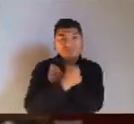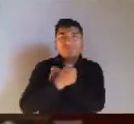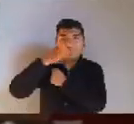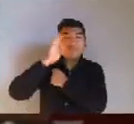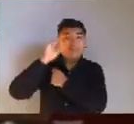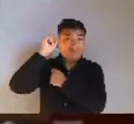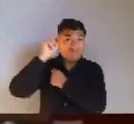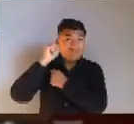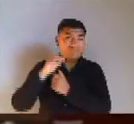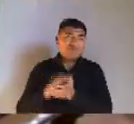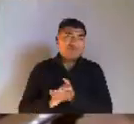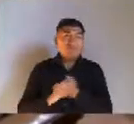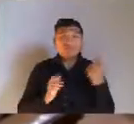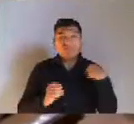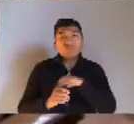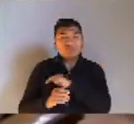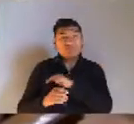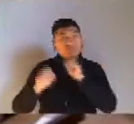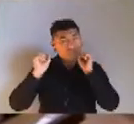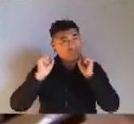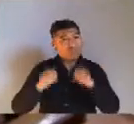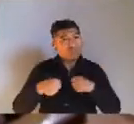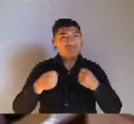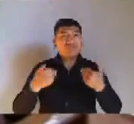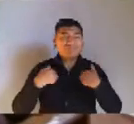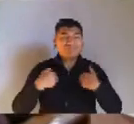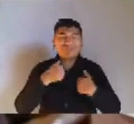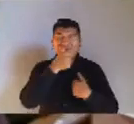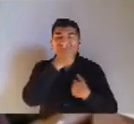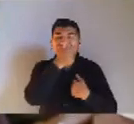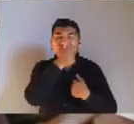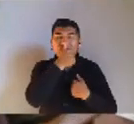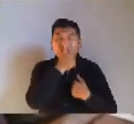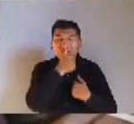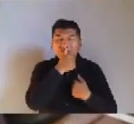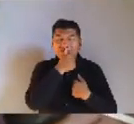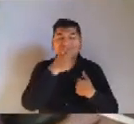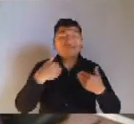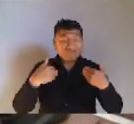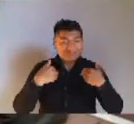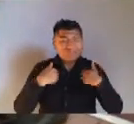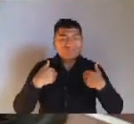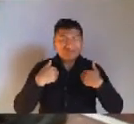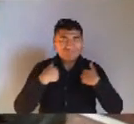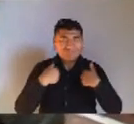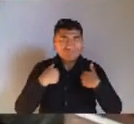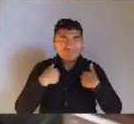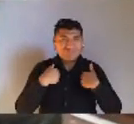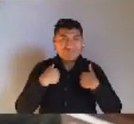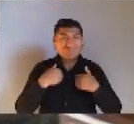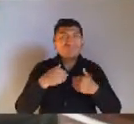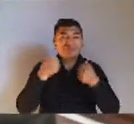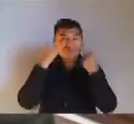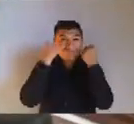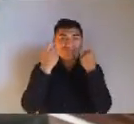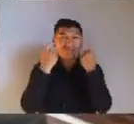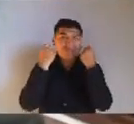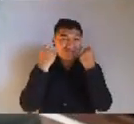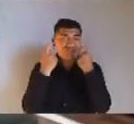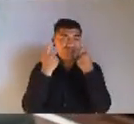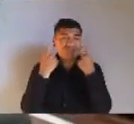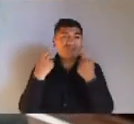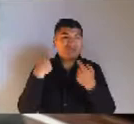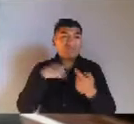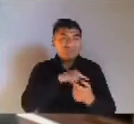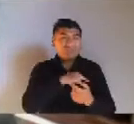Dios, si somos capaces de tener paciencia, si somos capaces de comprender y si